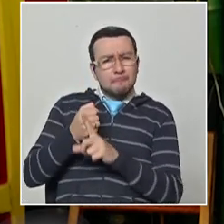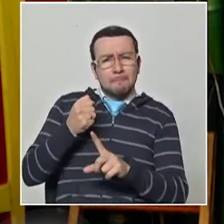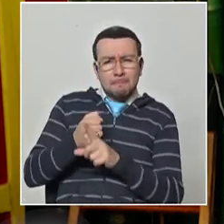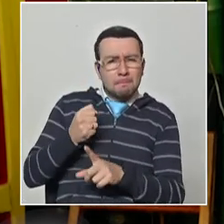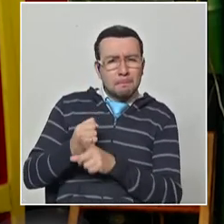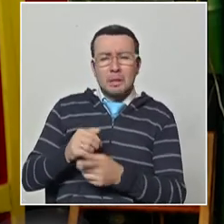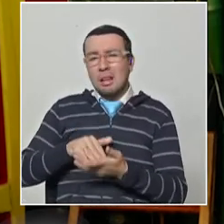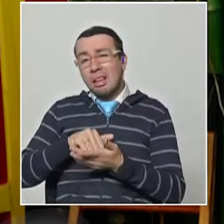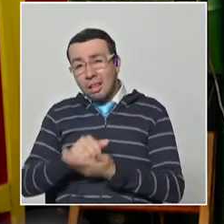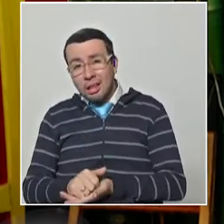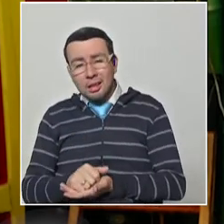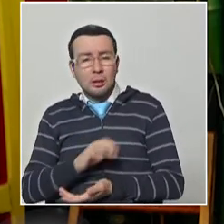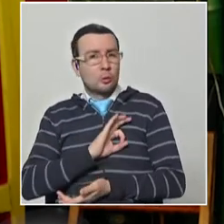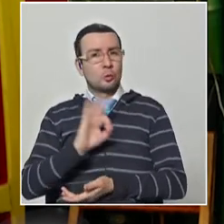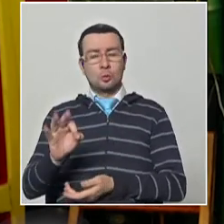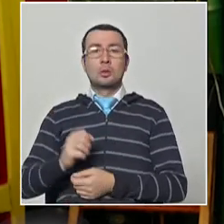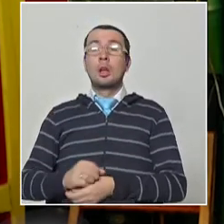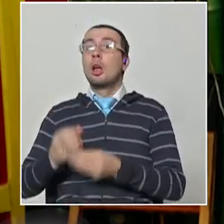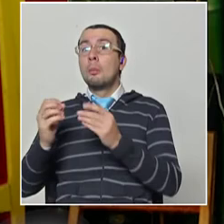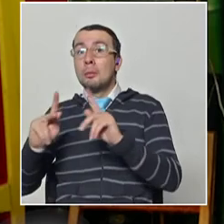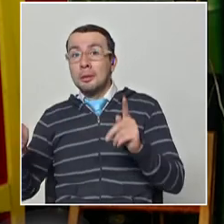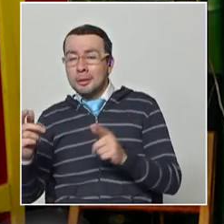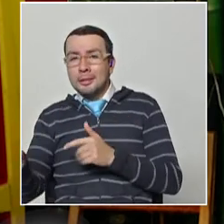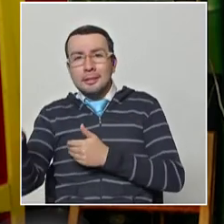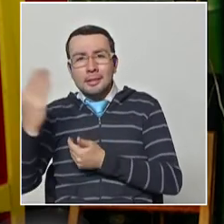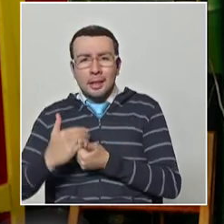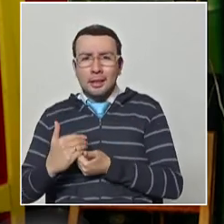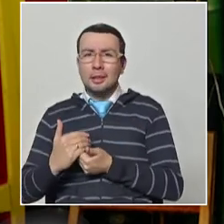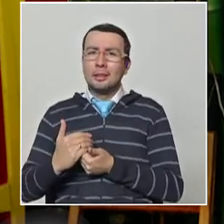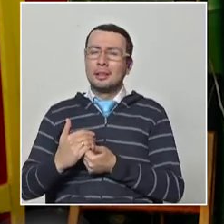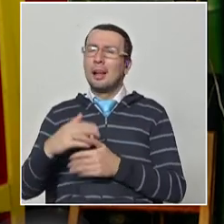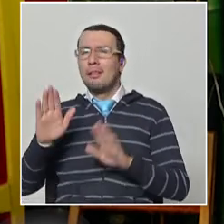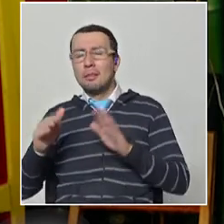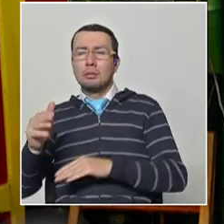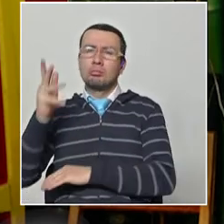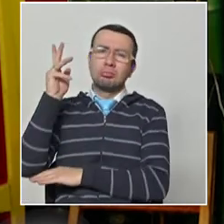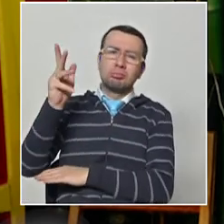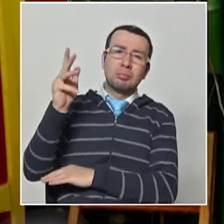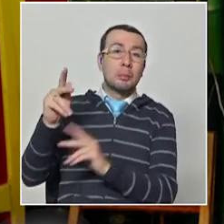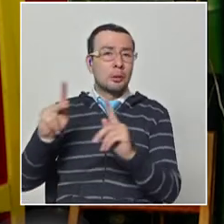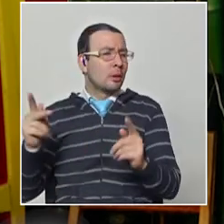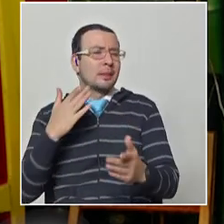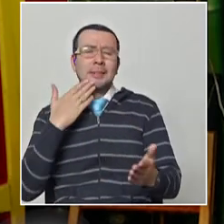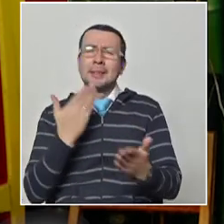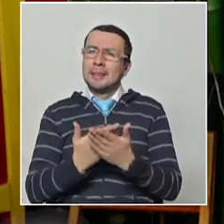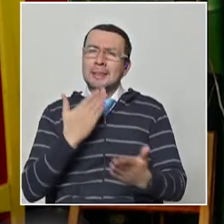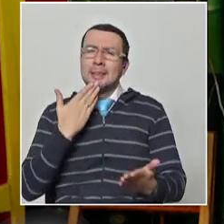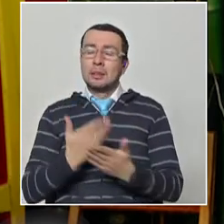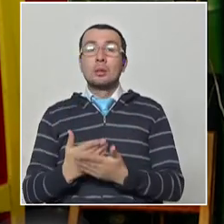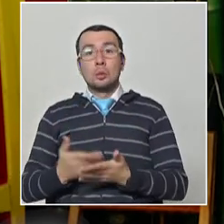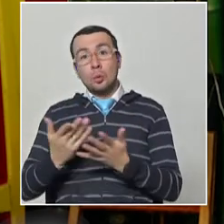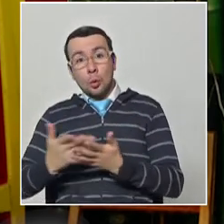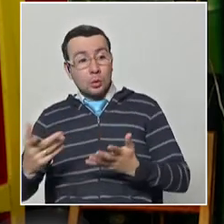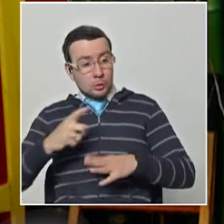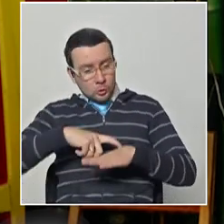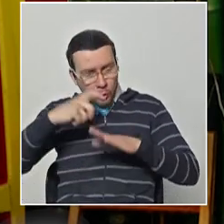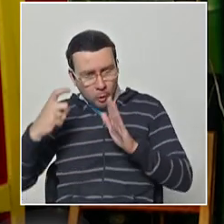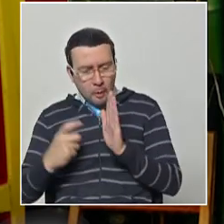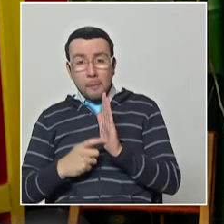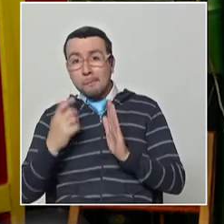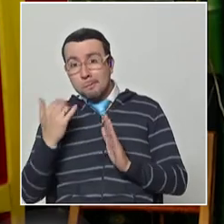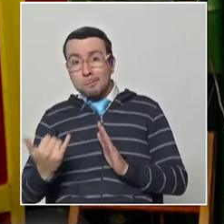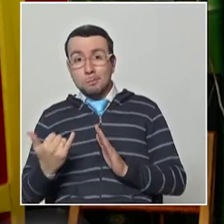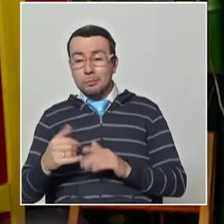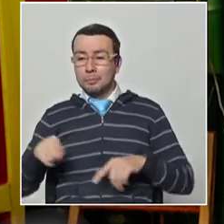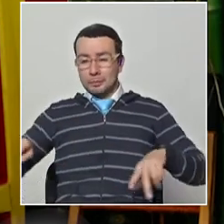nunca de existir la mayoría de personas que ven acá que nos toca noche conferencia todo el mundo agradecido hay cosas que se están complementando aquí en